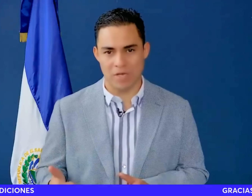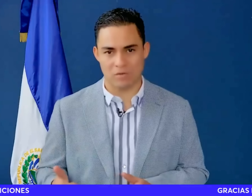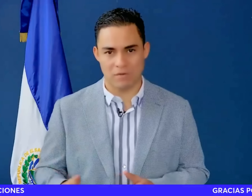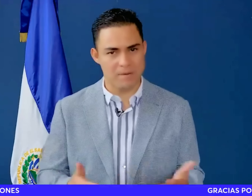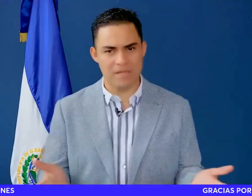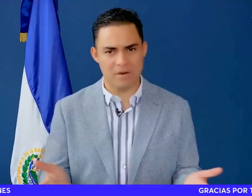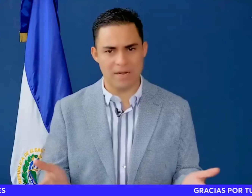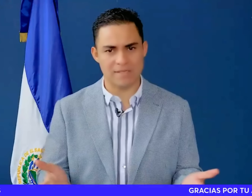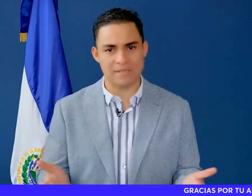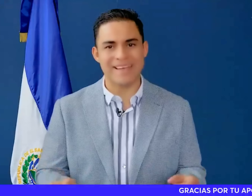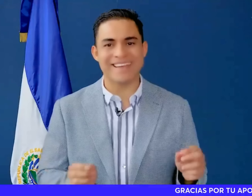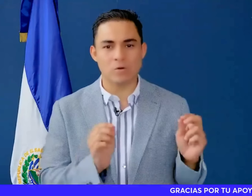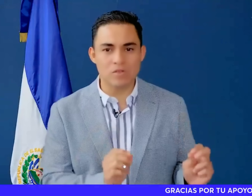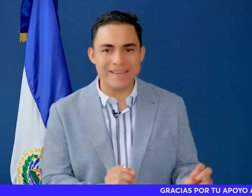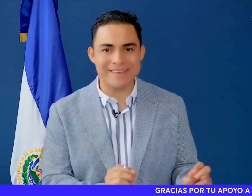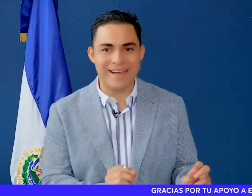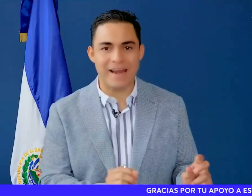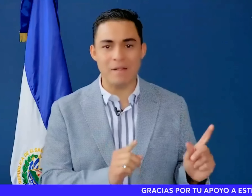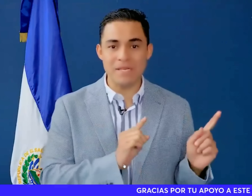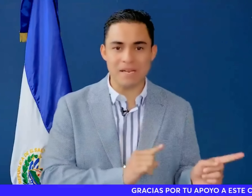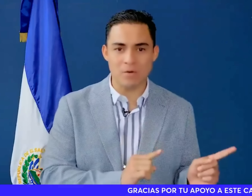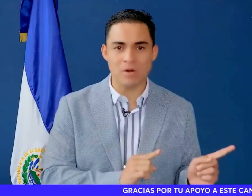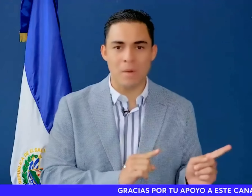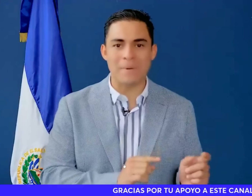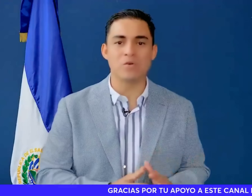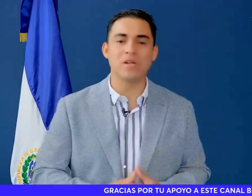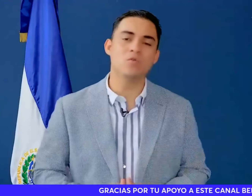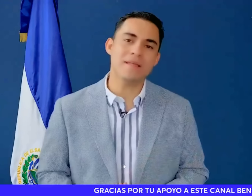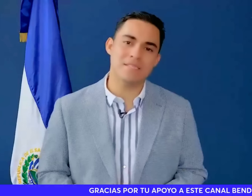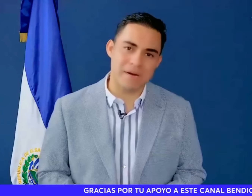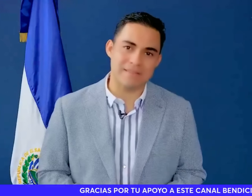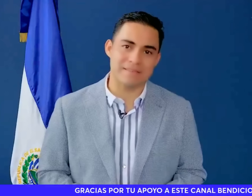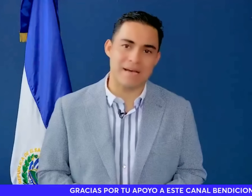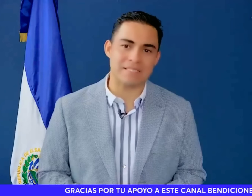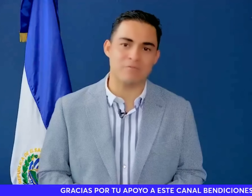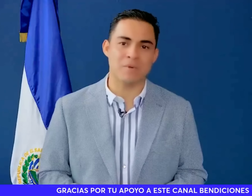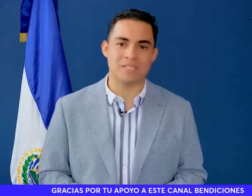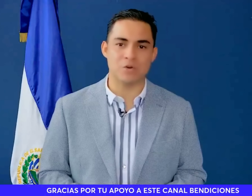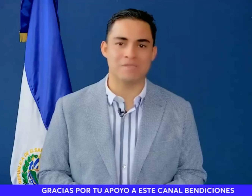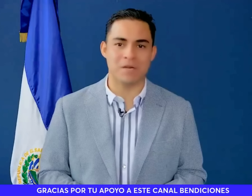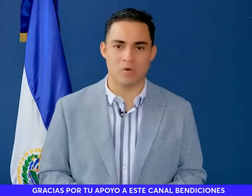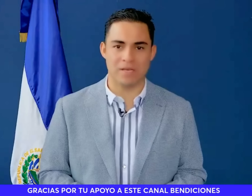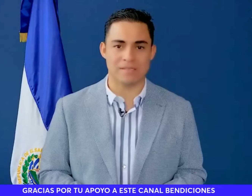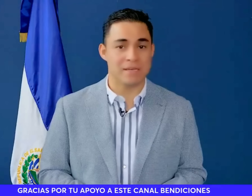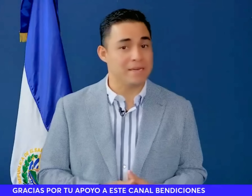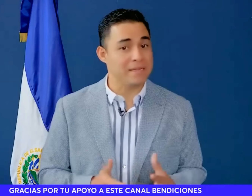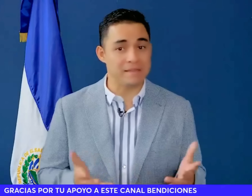del proyecto quienes vendieron las casas que contrata al administrador pero ninguna de las partes hace fumigaciones periódicas ni